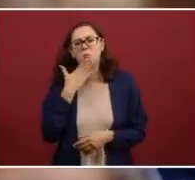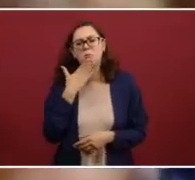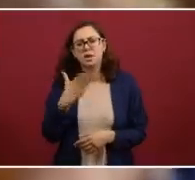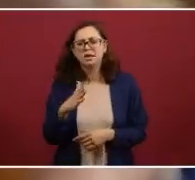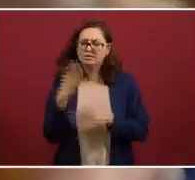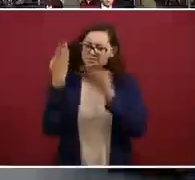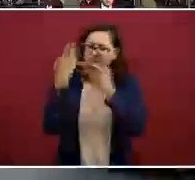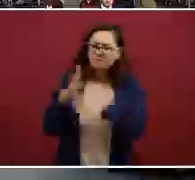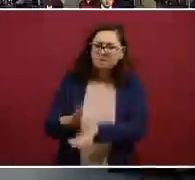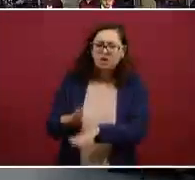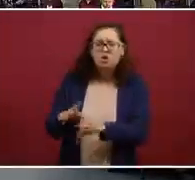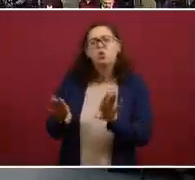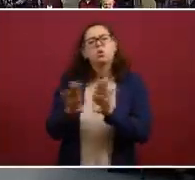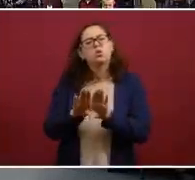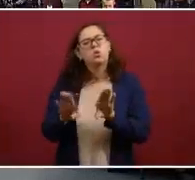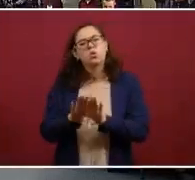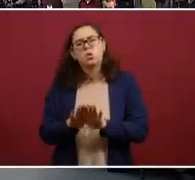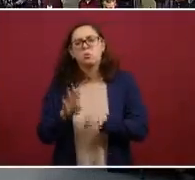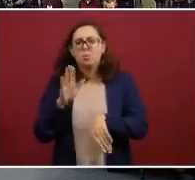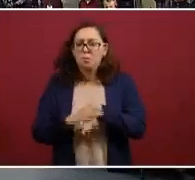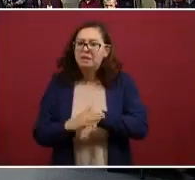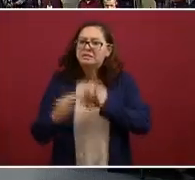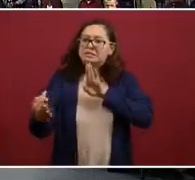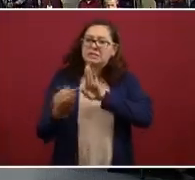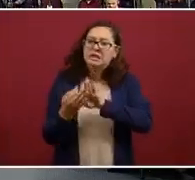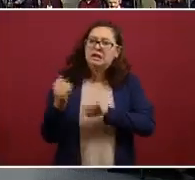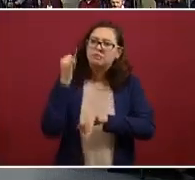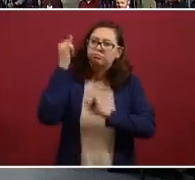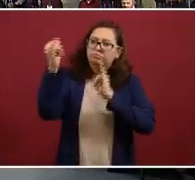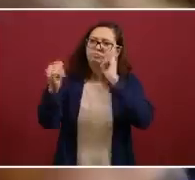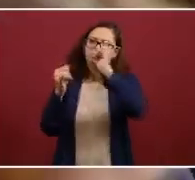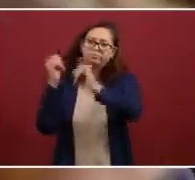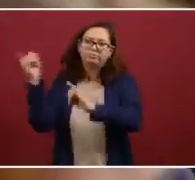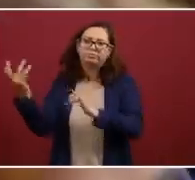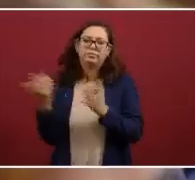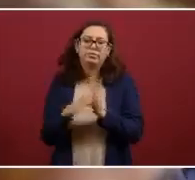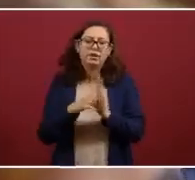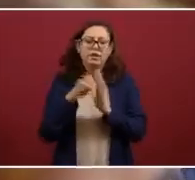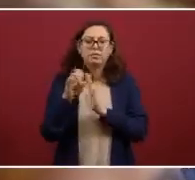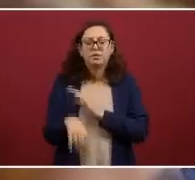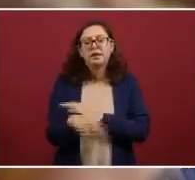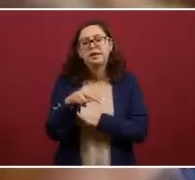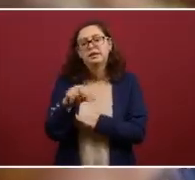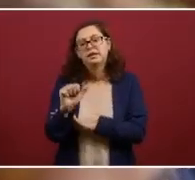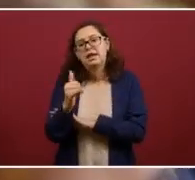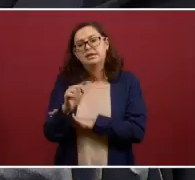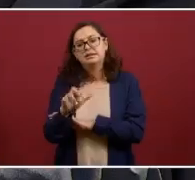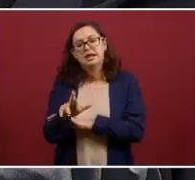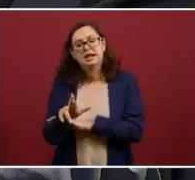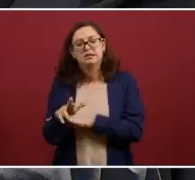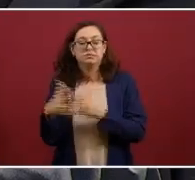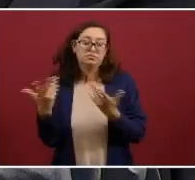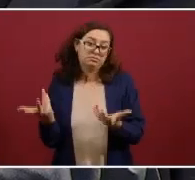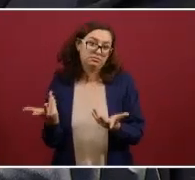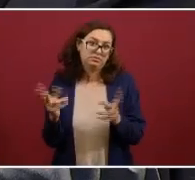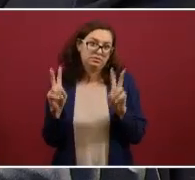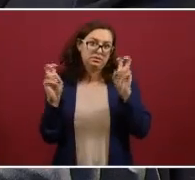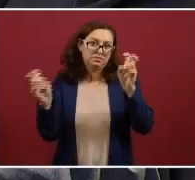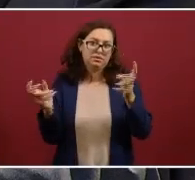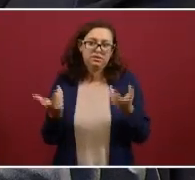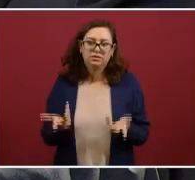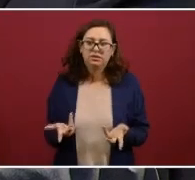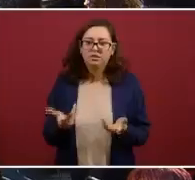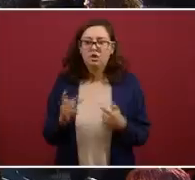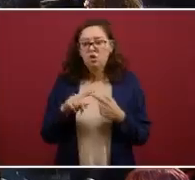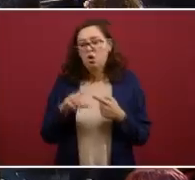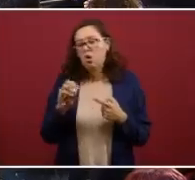usted decida ya van a poder estar más cerca? Por ejemplo, lo de Nayar era un caso muy particular. Lo